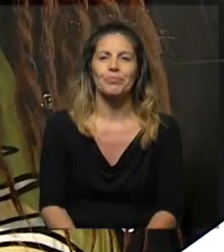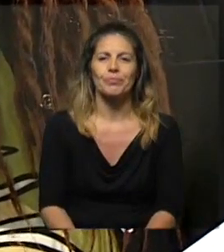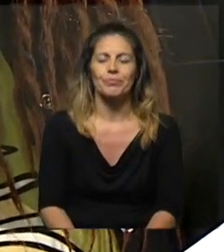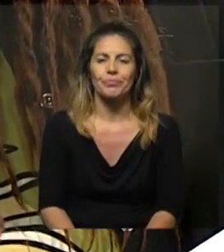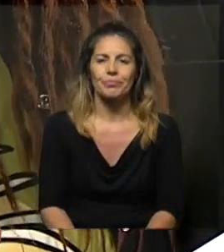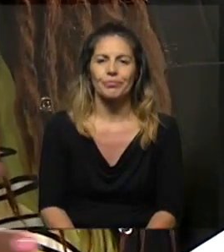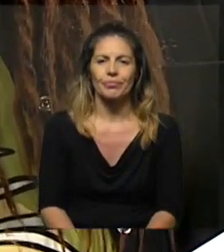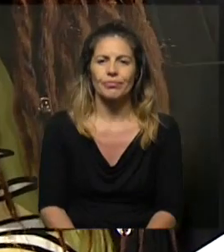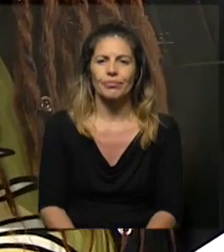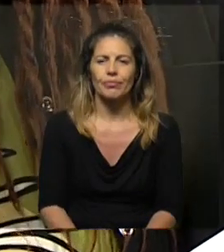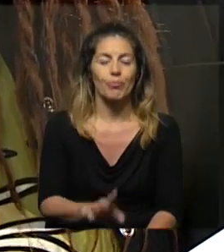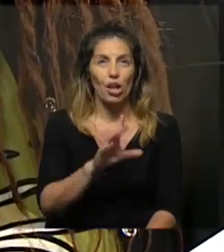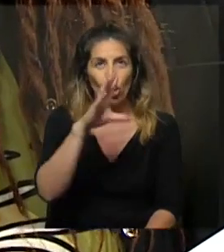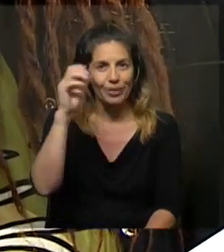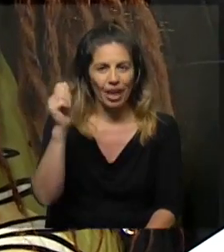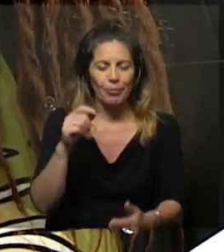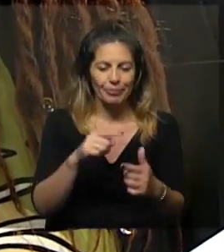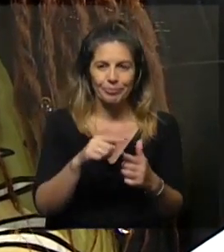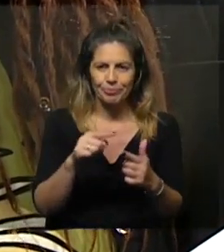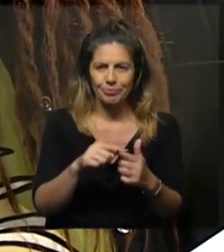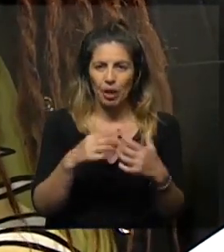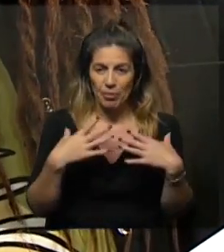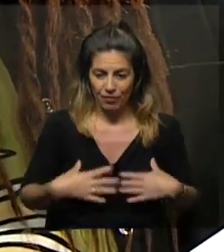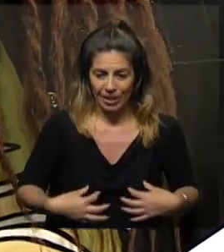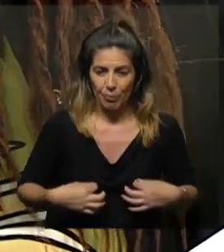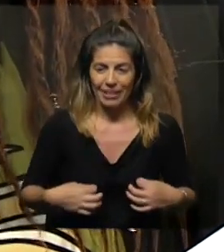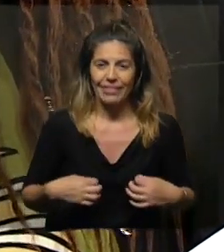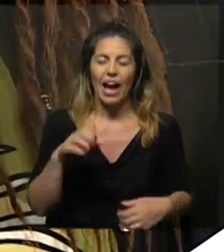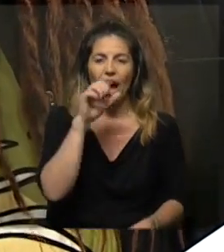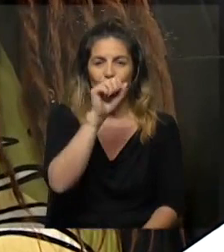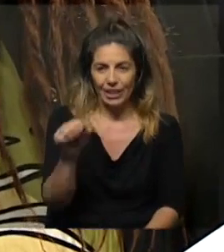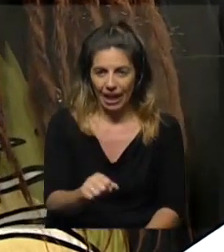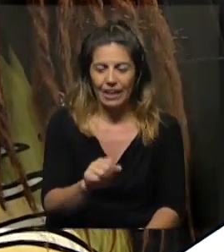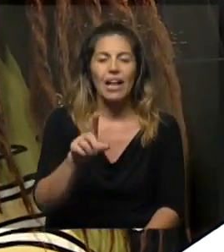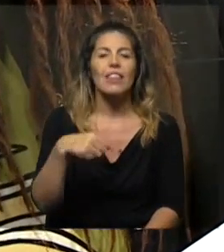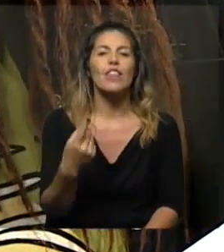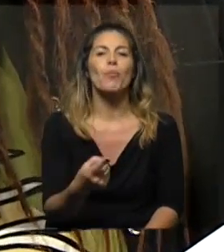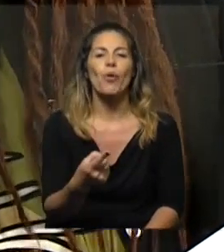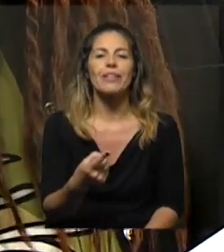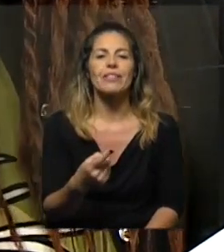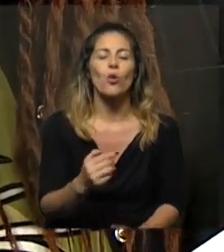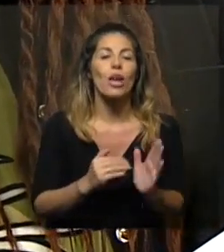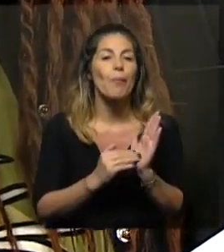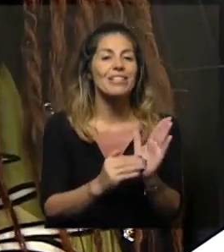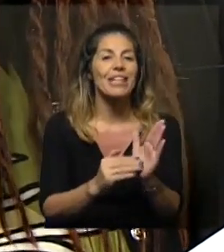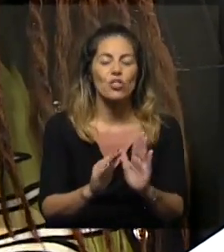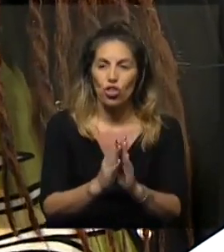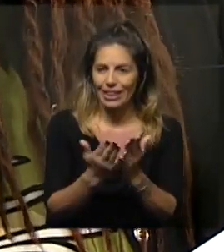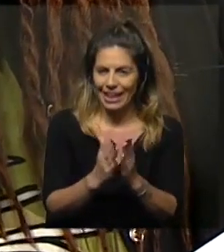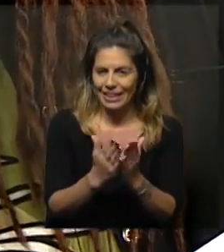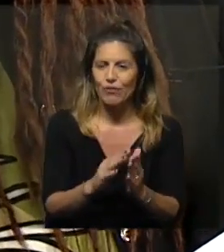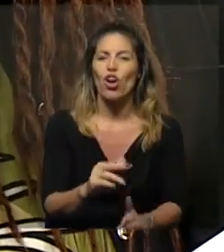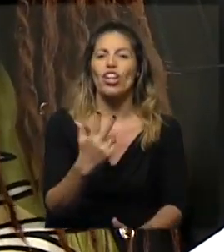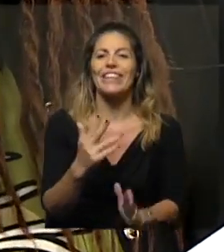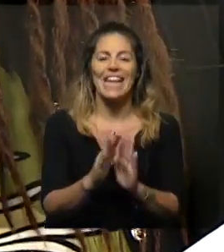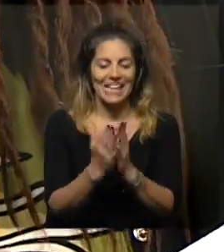Entonces para no olvidarme Entonces está mi vestimenta africana luego hay una presentación de libros ahí hay